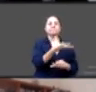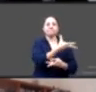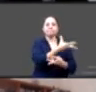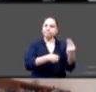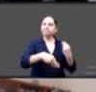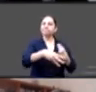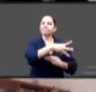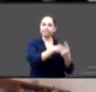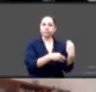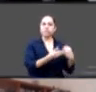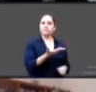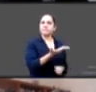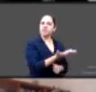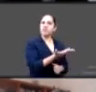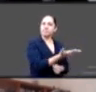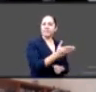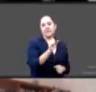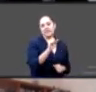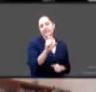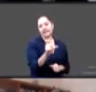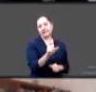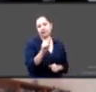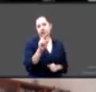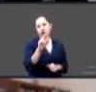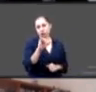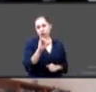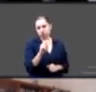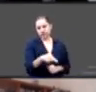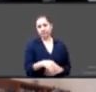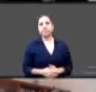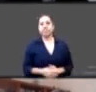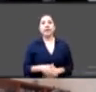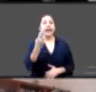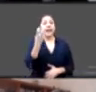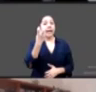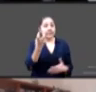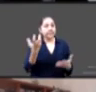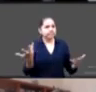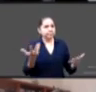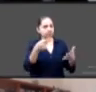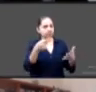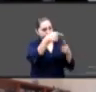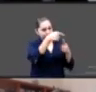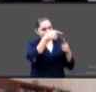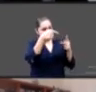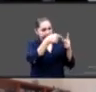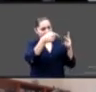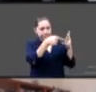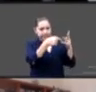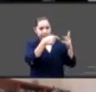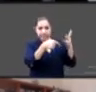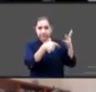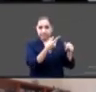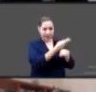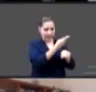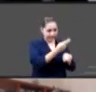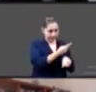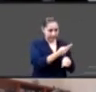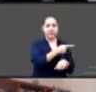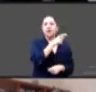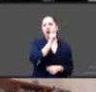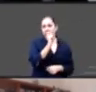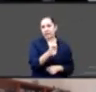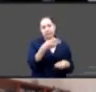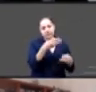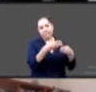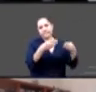favor. Bueno, es aquí donde quiero llegar con todas estas conductas que hemos hablado. Todas están íntimamente relacionadas con el material de abuso sexual infantil